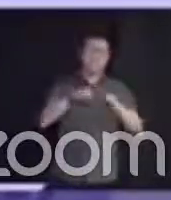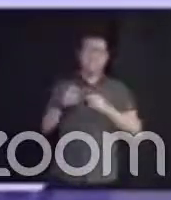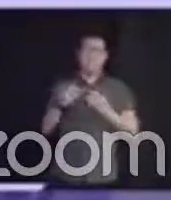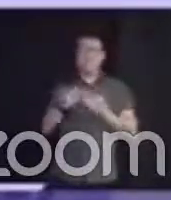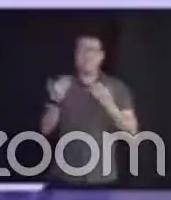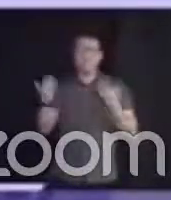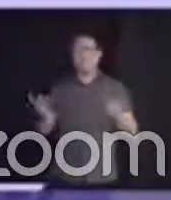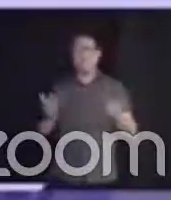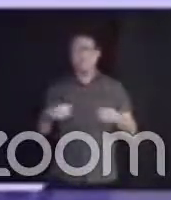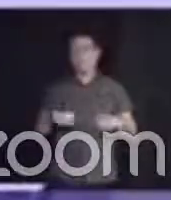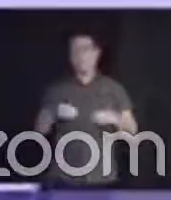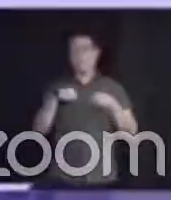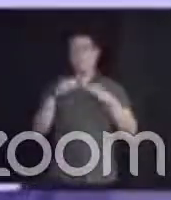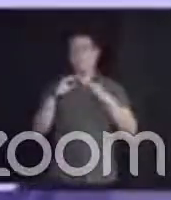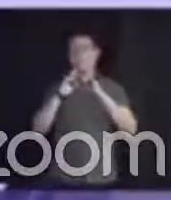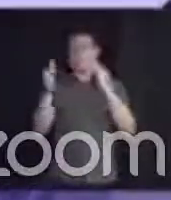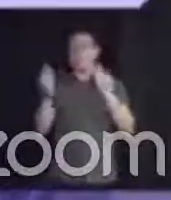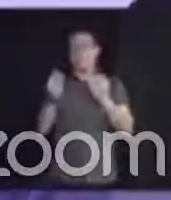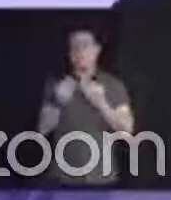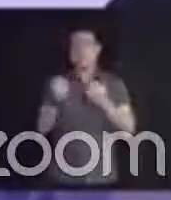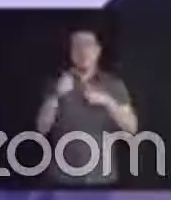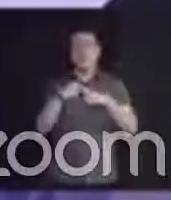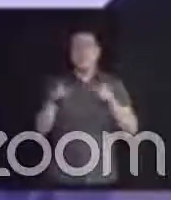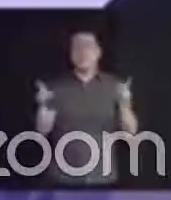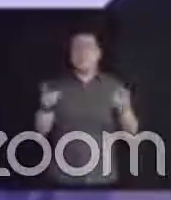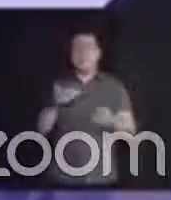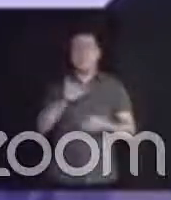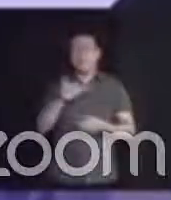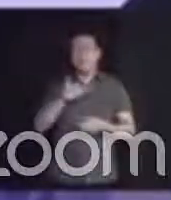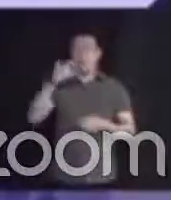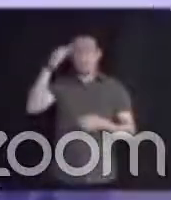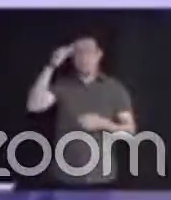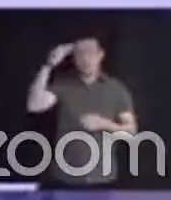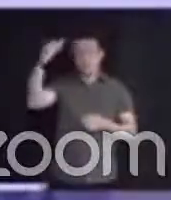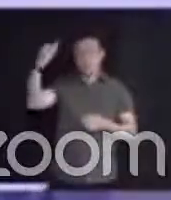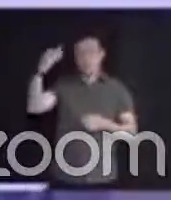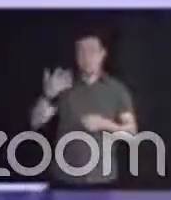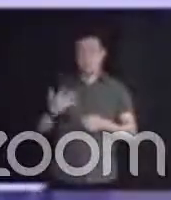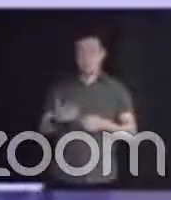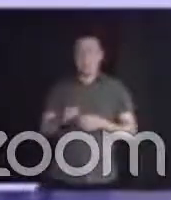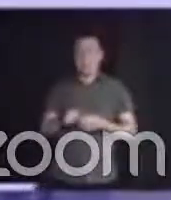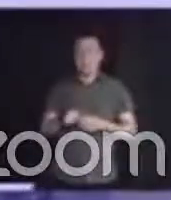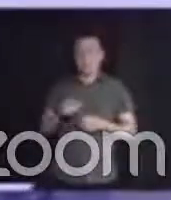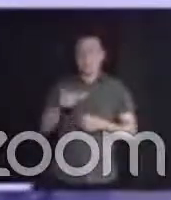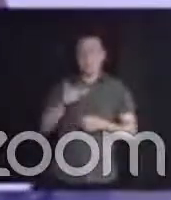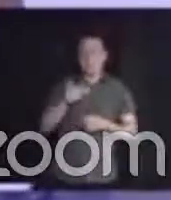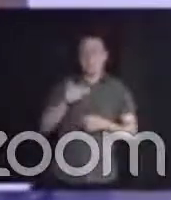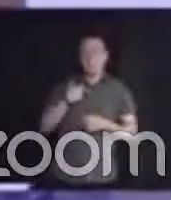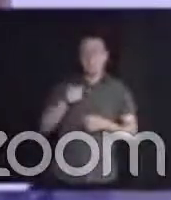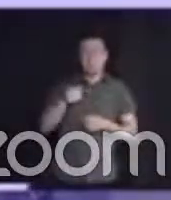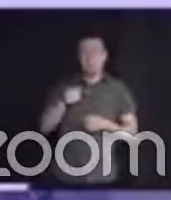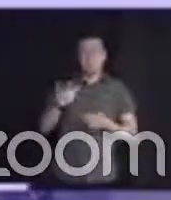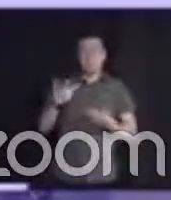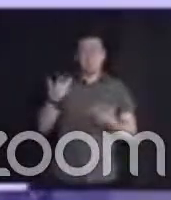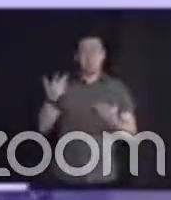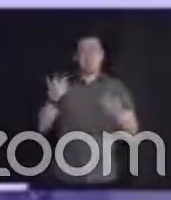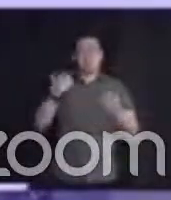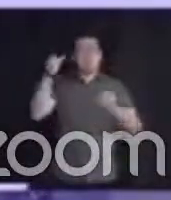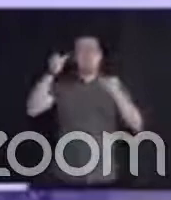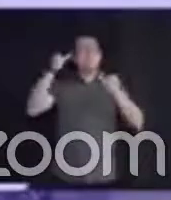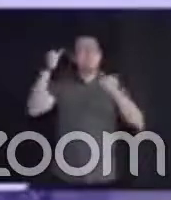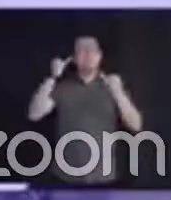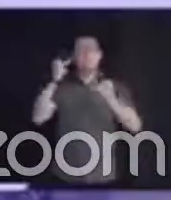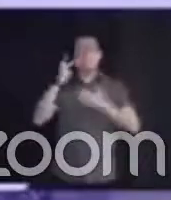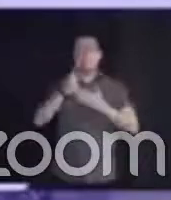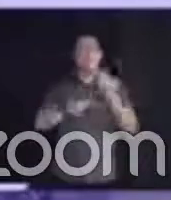mi estilo de vida es muy diferente. Tengo tiempo por fin. Yo planeo lo que yo quiero hacer sin pedirle permiso a